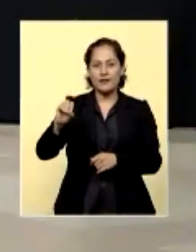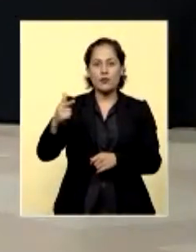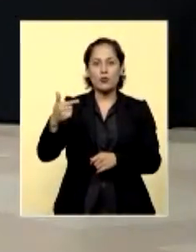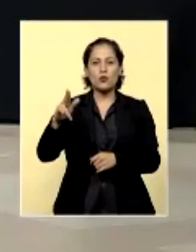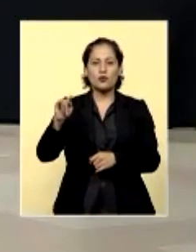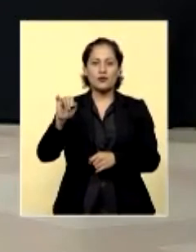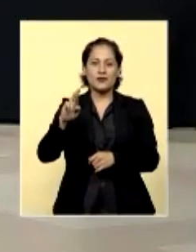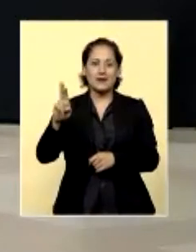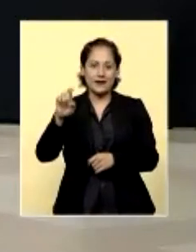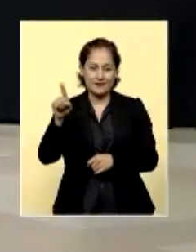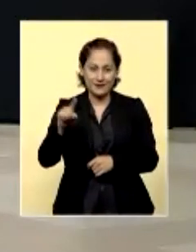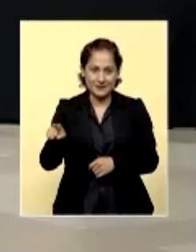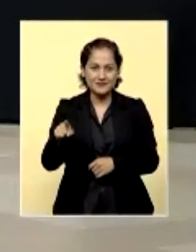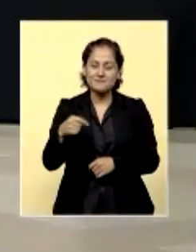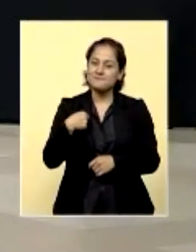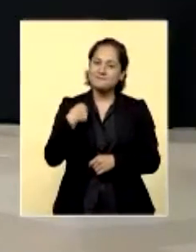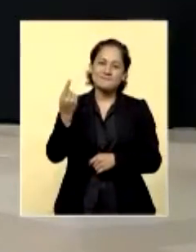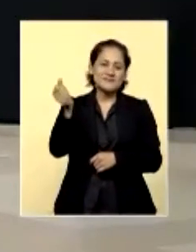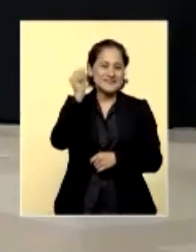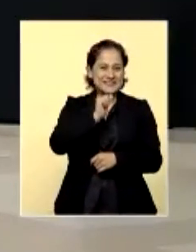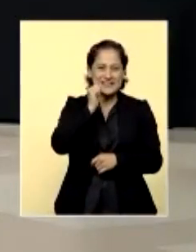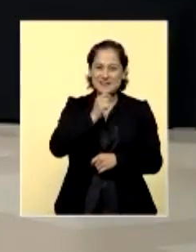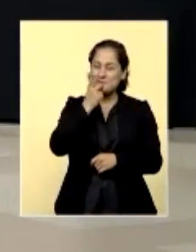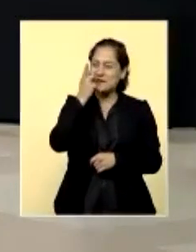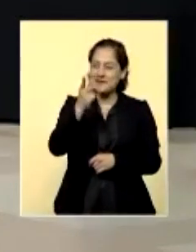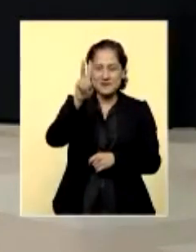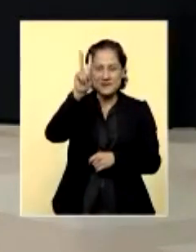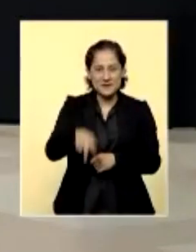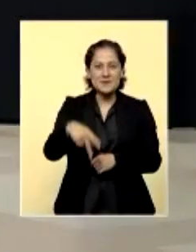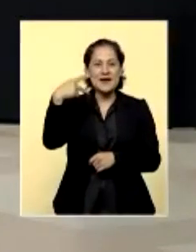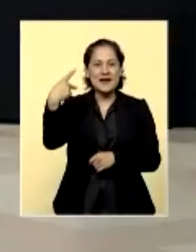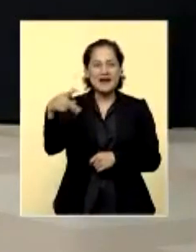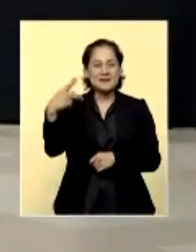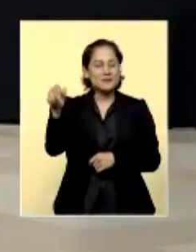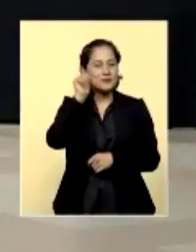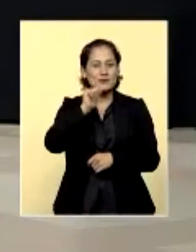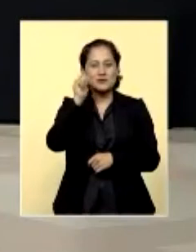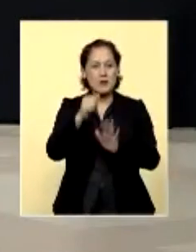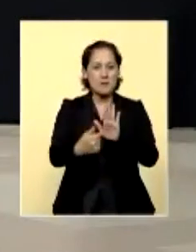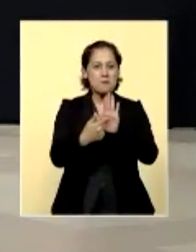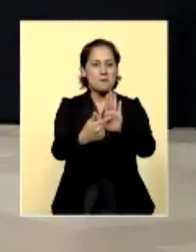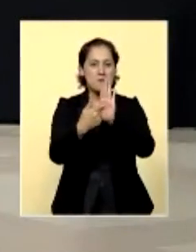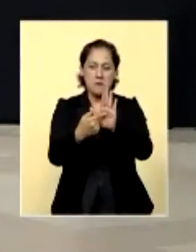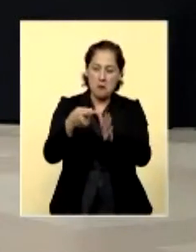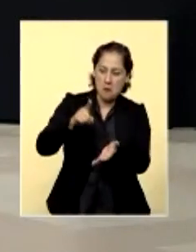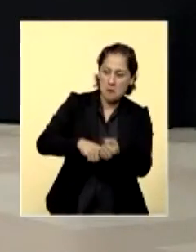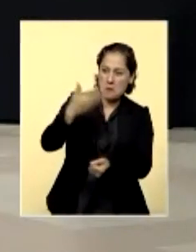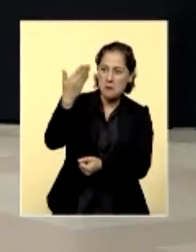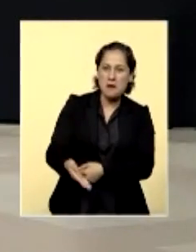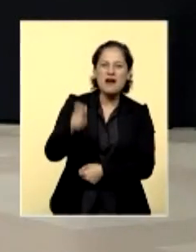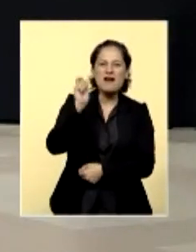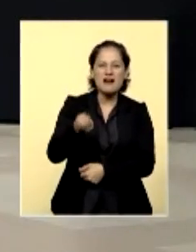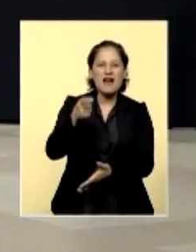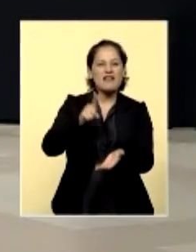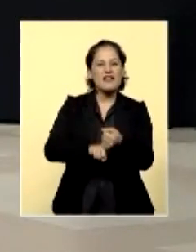él es un cartón de visita. Siempre le digo que es una tarjeta de presentación. Do direito mexicano. Del derecho mexicano. Mas não